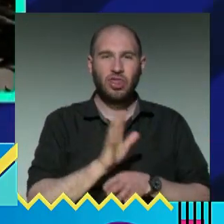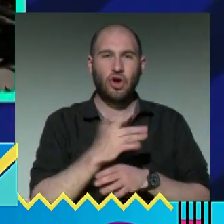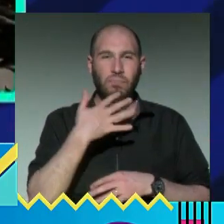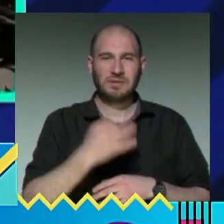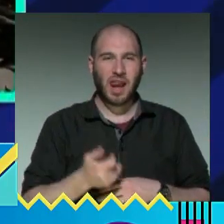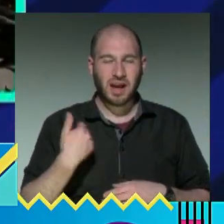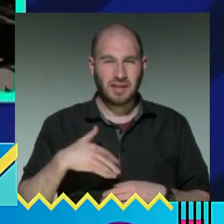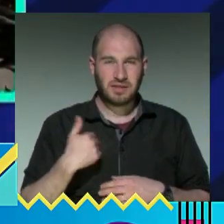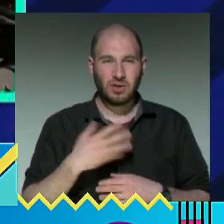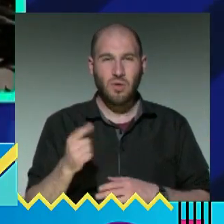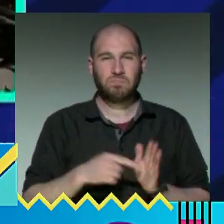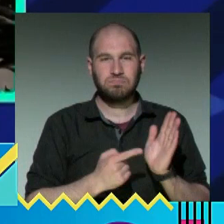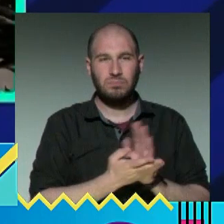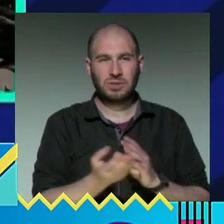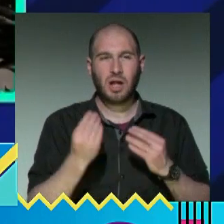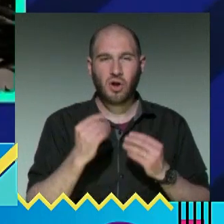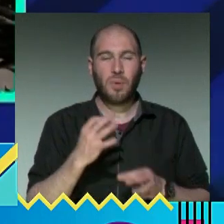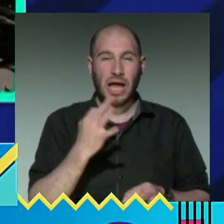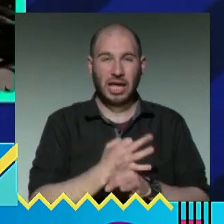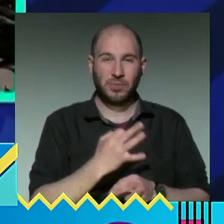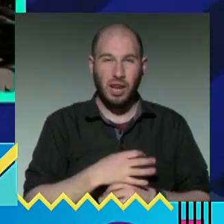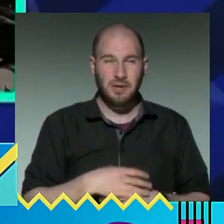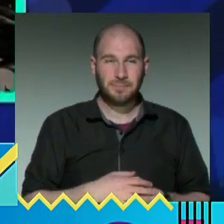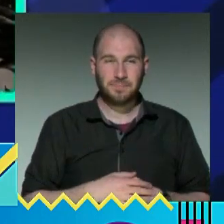documental argentino que nos muestra cómo una escuela